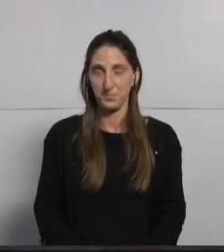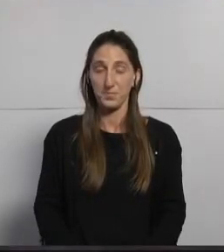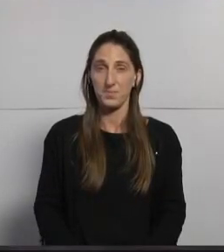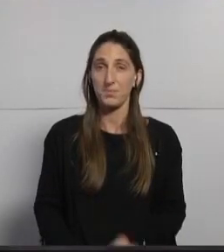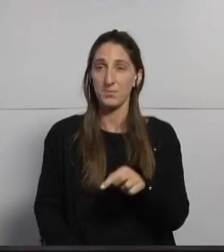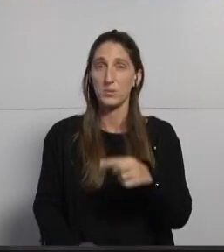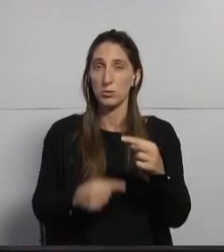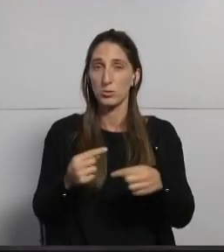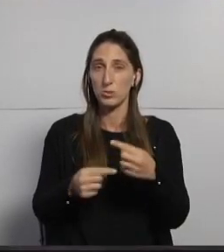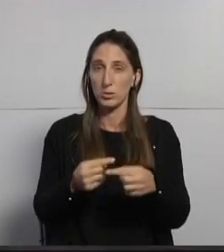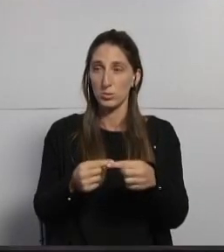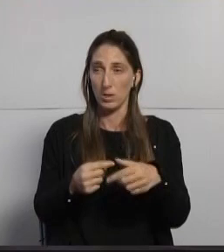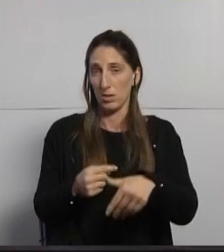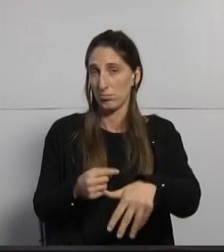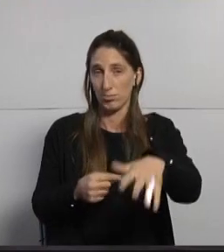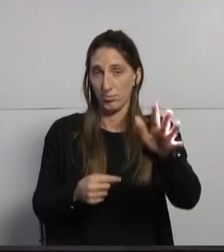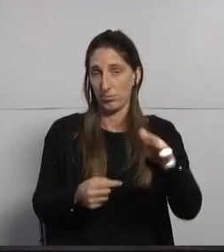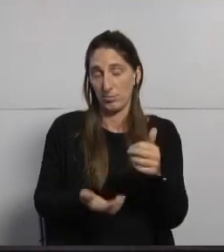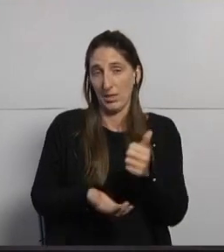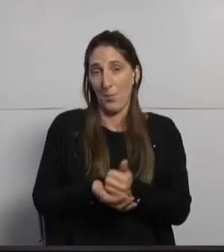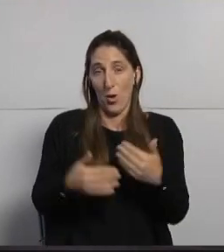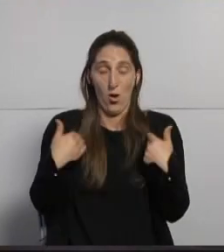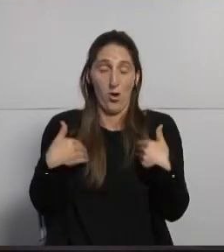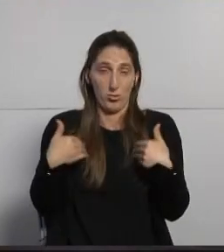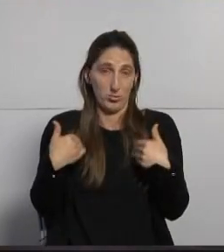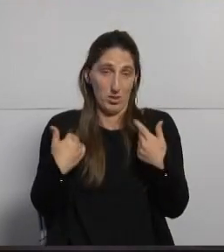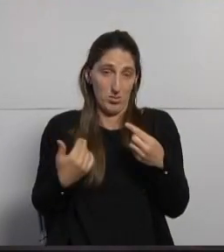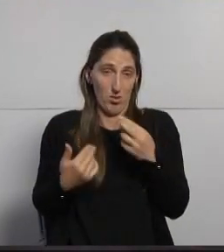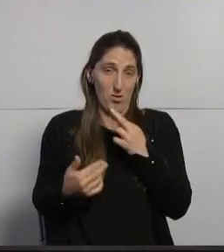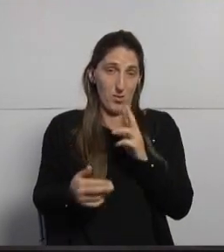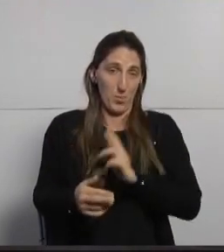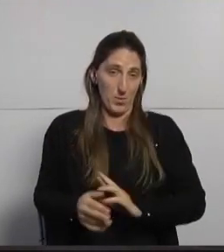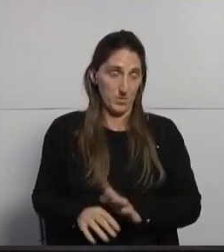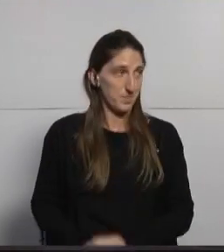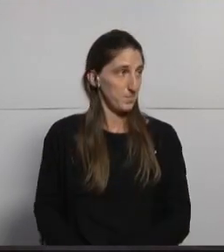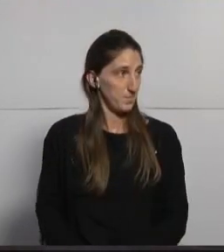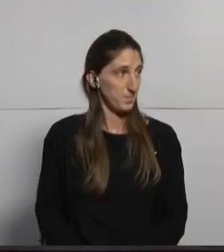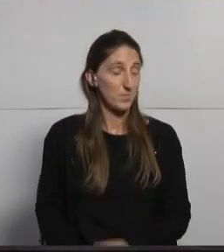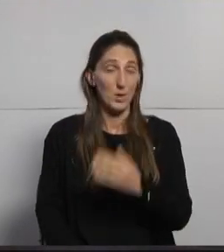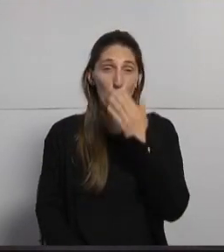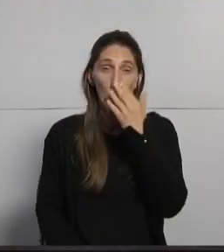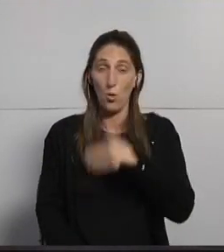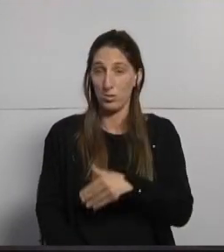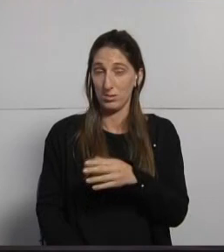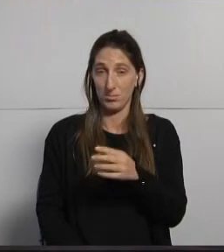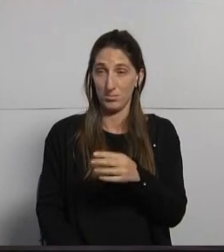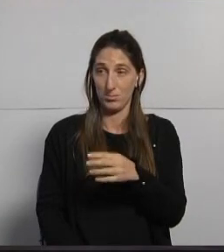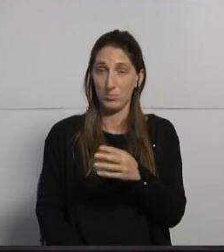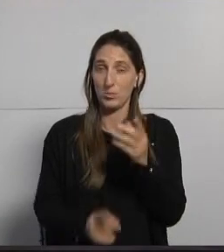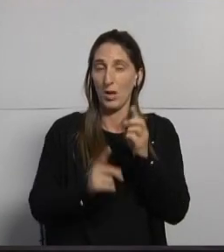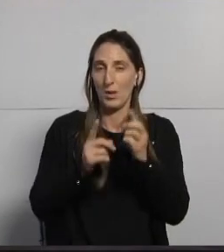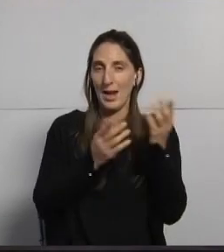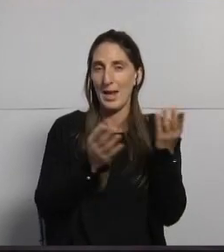Esto sigue andando y bueno, nada, estamos muy contentos con el resultado. Por último, para cerrar, algunas